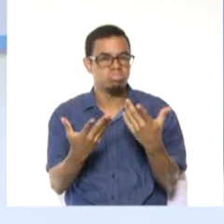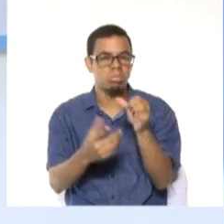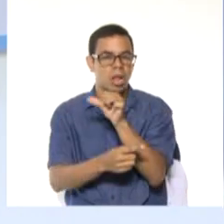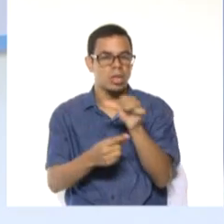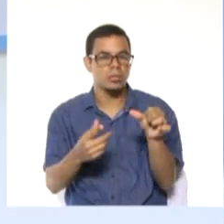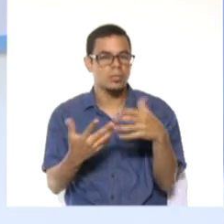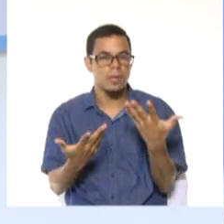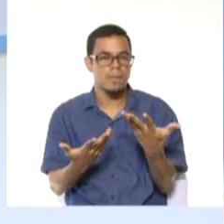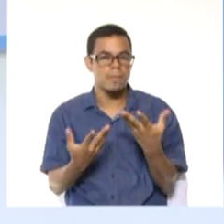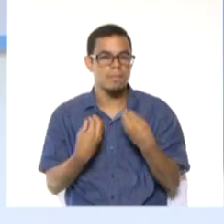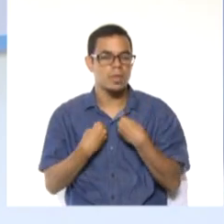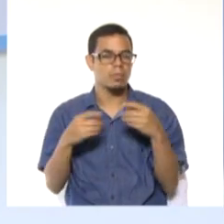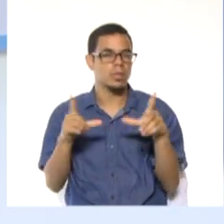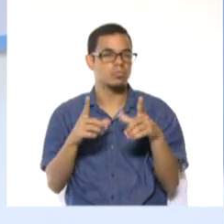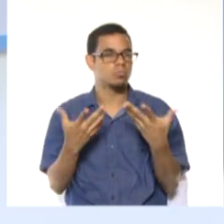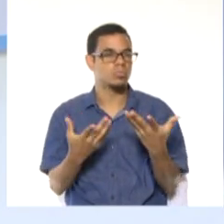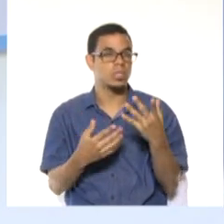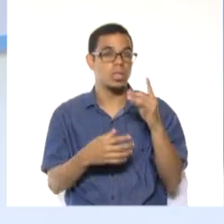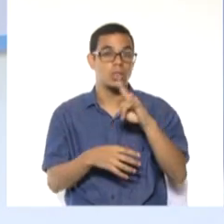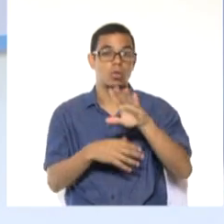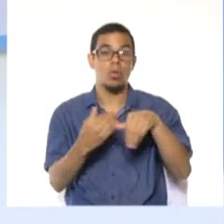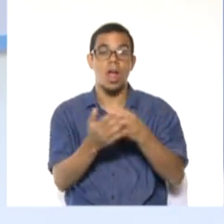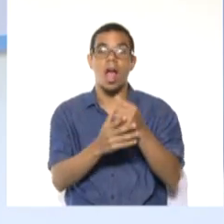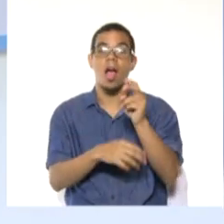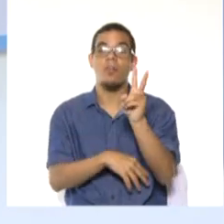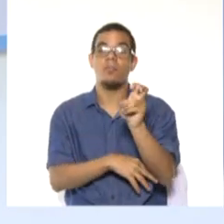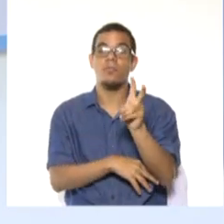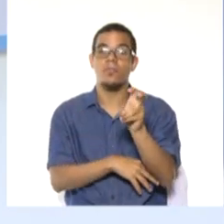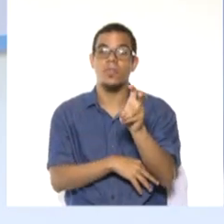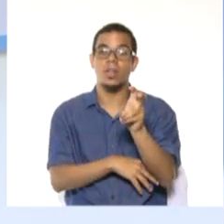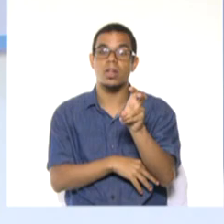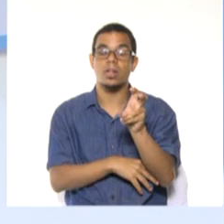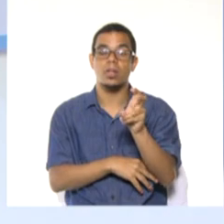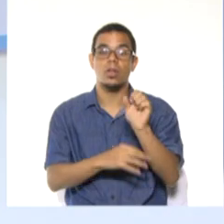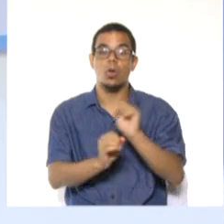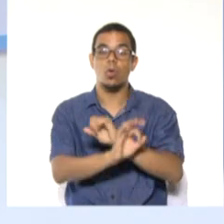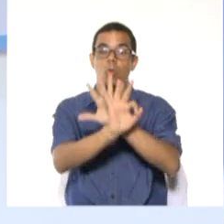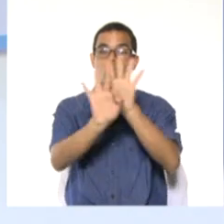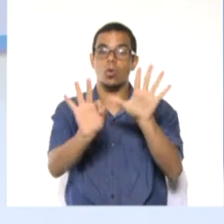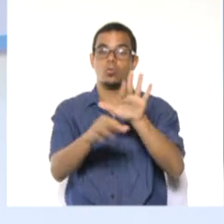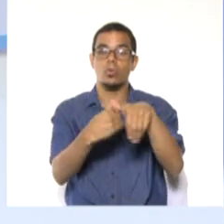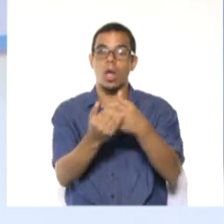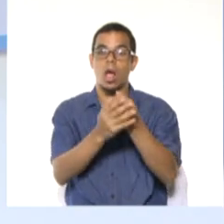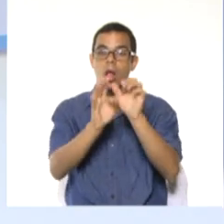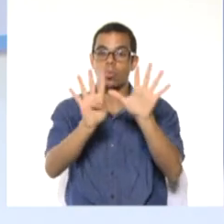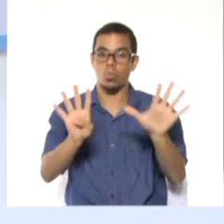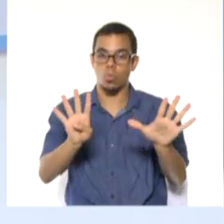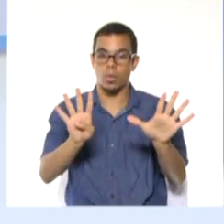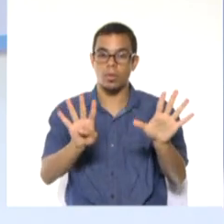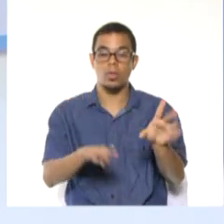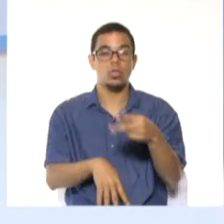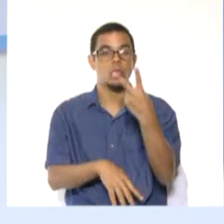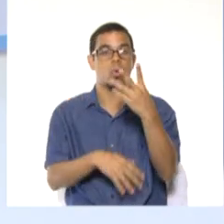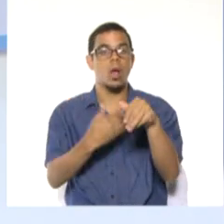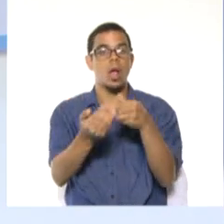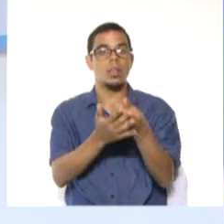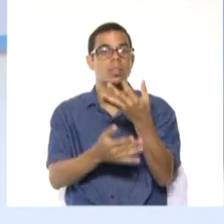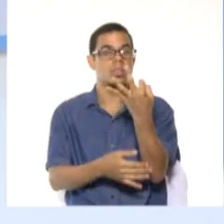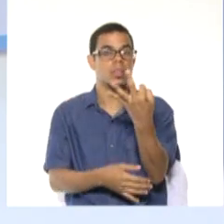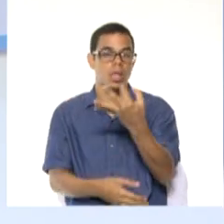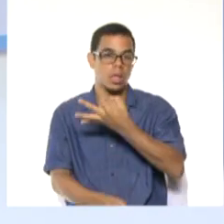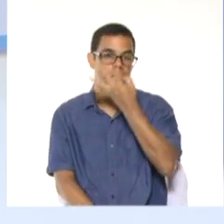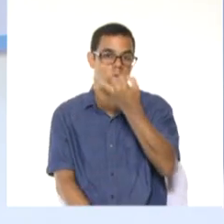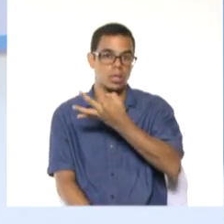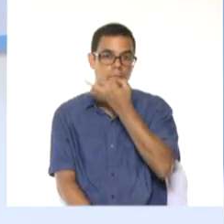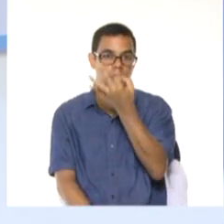de la pantalla de Vive TV, de lunes a viernes, en el mejor horario Venezuela, de 8 a 9 de la mañana y de 2 a 3 de